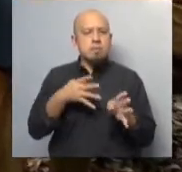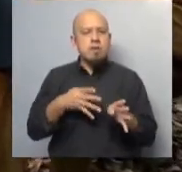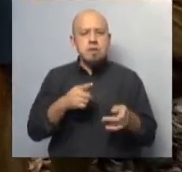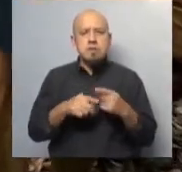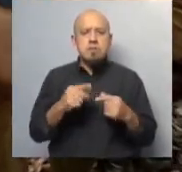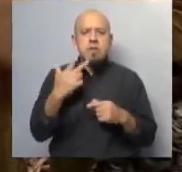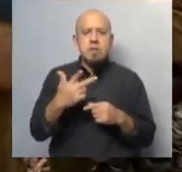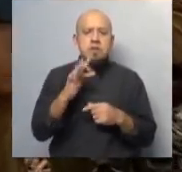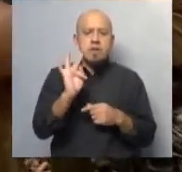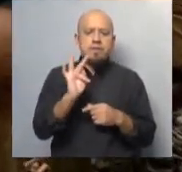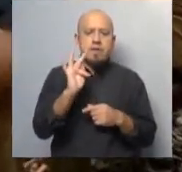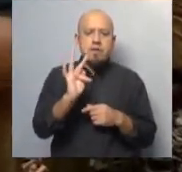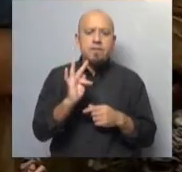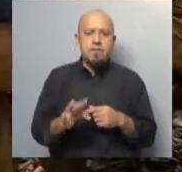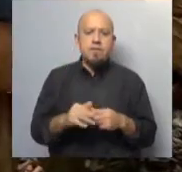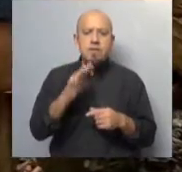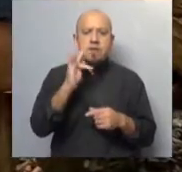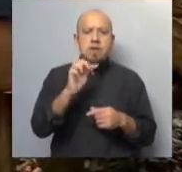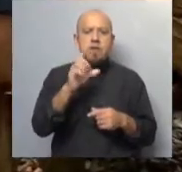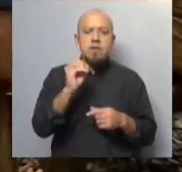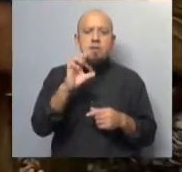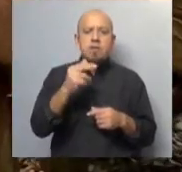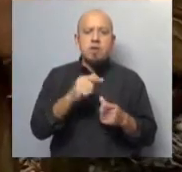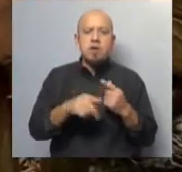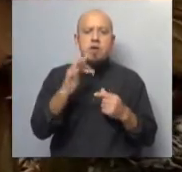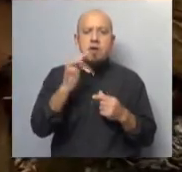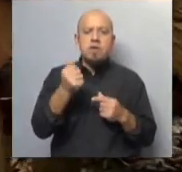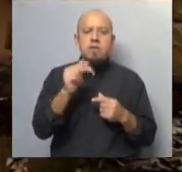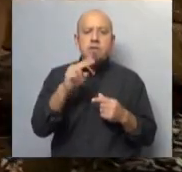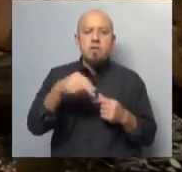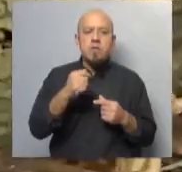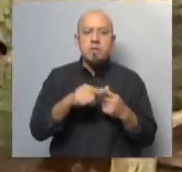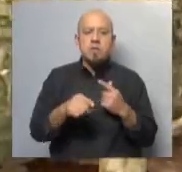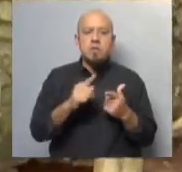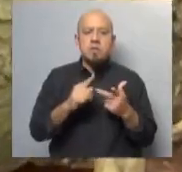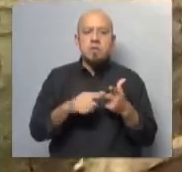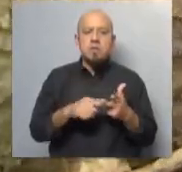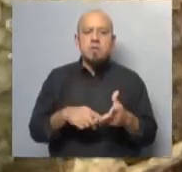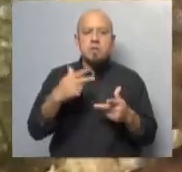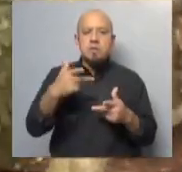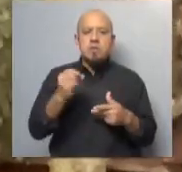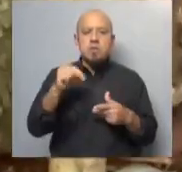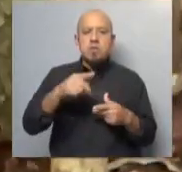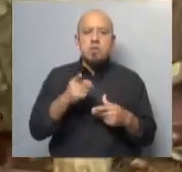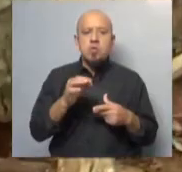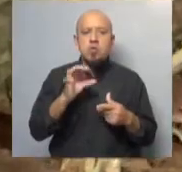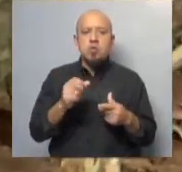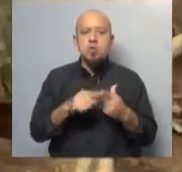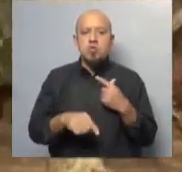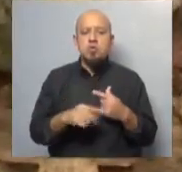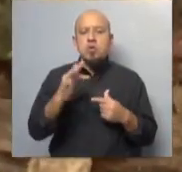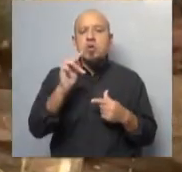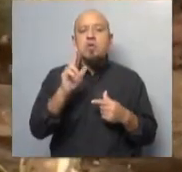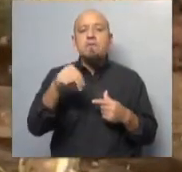tres Fs. O sea, cuando uno dice flora y fauna, en realidad queremos enfocar e incluir a los hongos al decir flora, fauna y